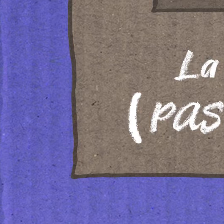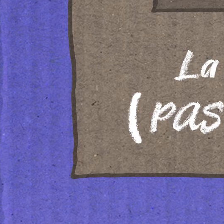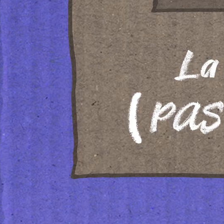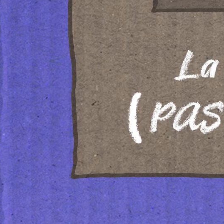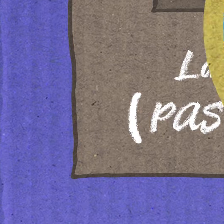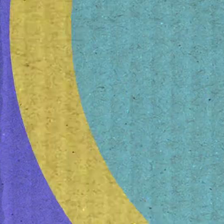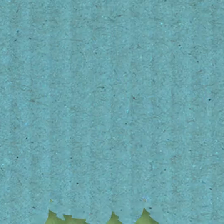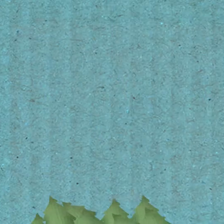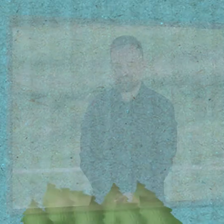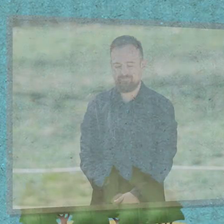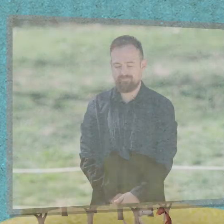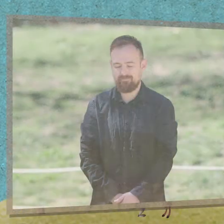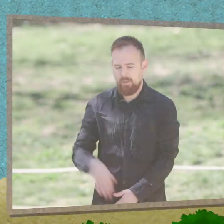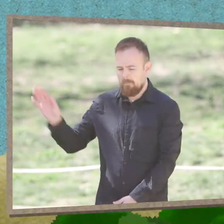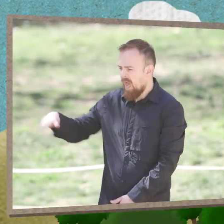¡Au!